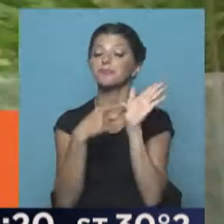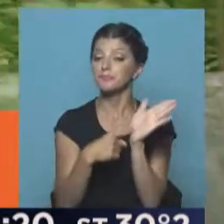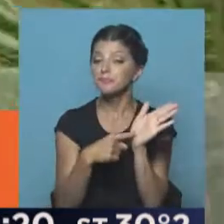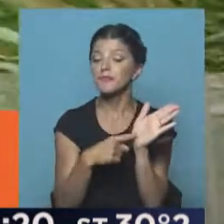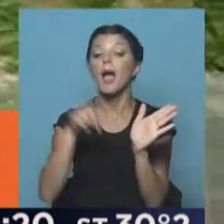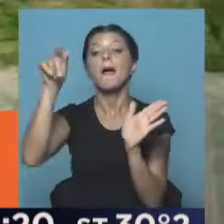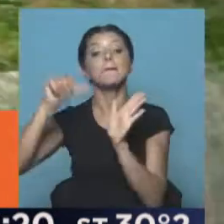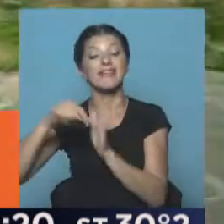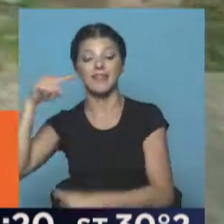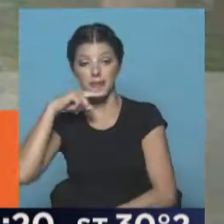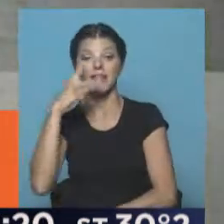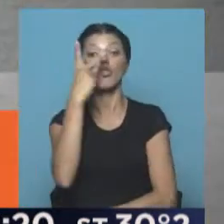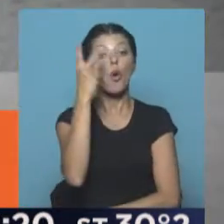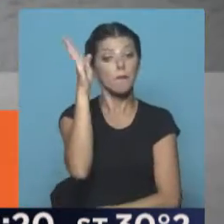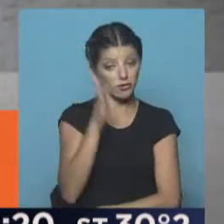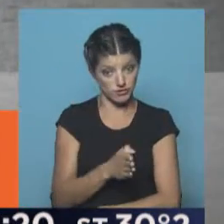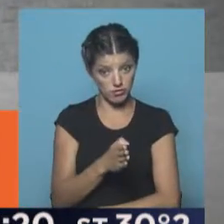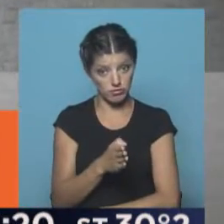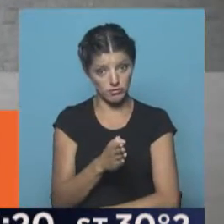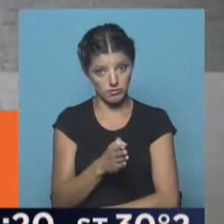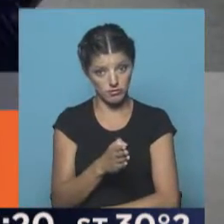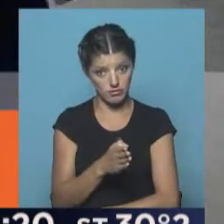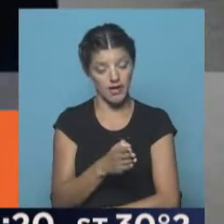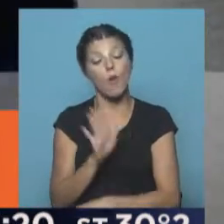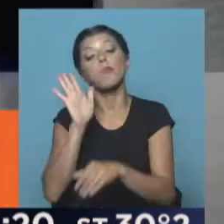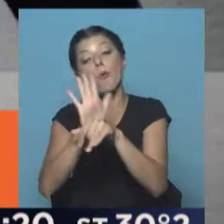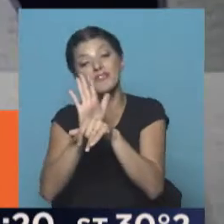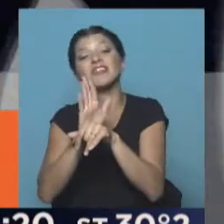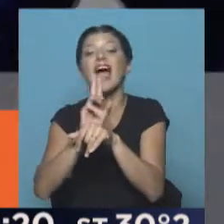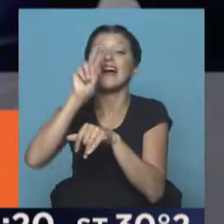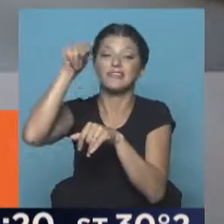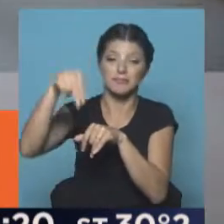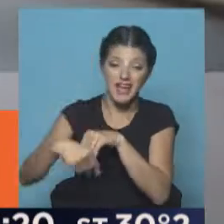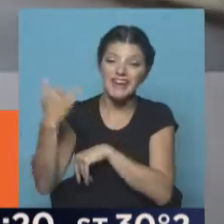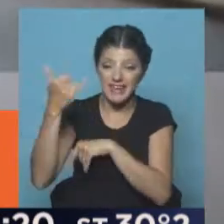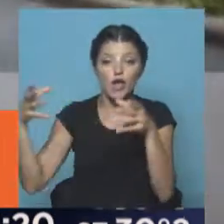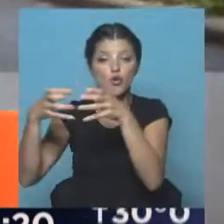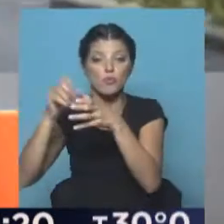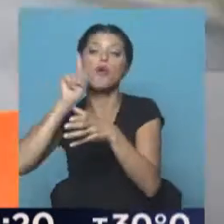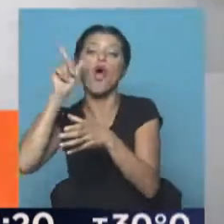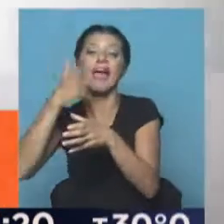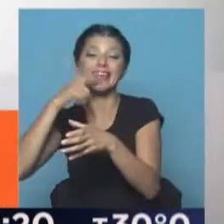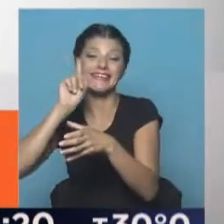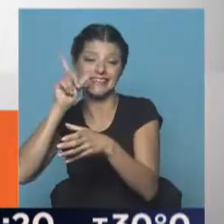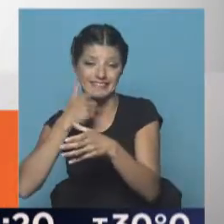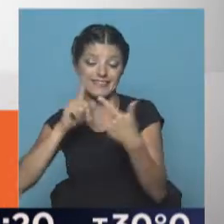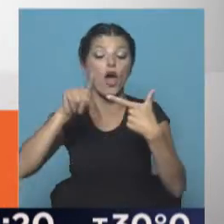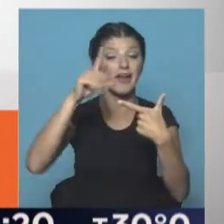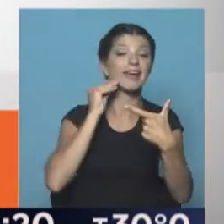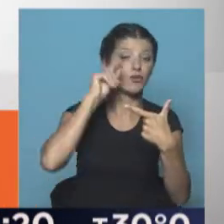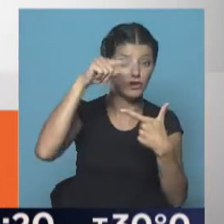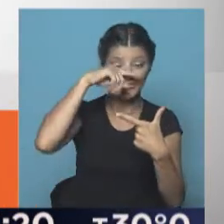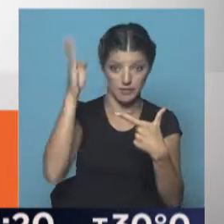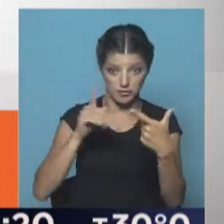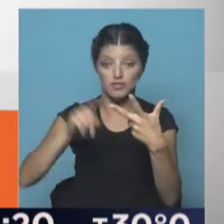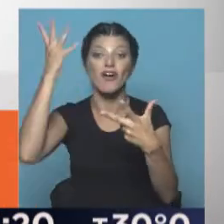Alemania... 2% marcaba como cierta aceptación la existencia del ISIS. En el Reino Unido era el 7% y en